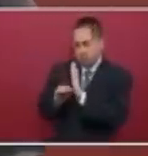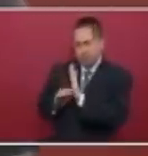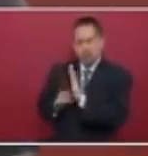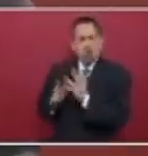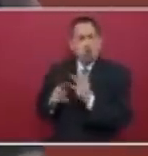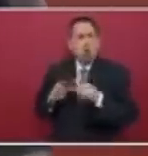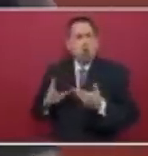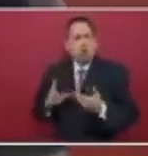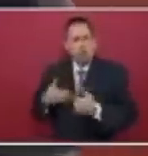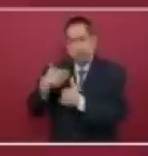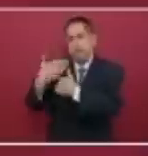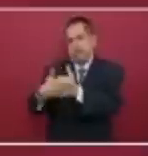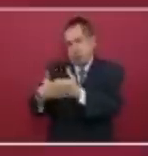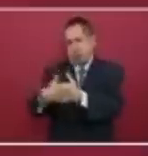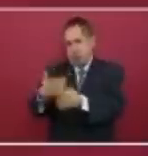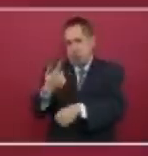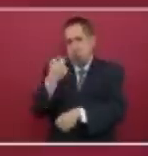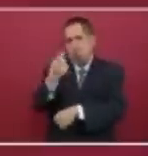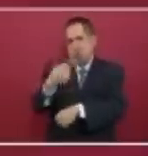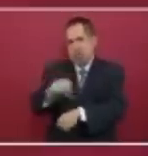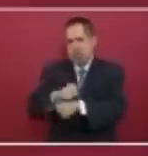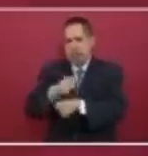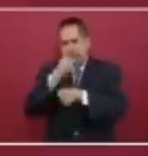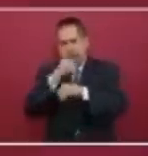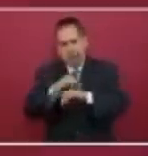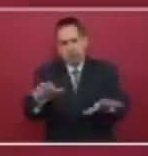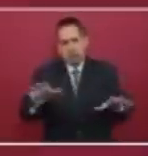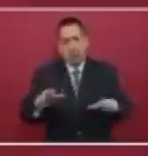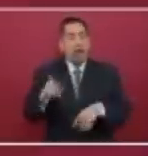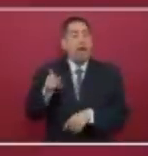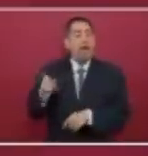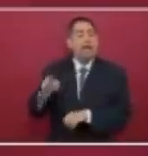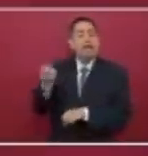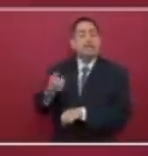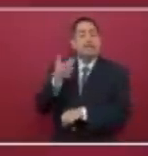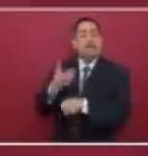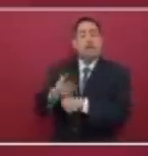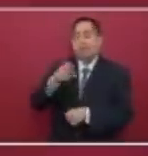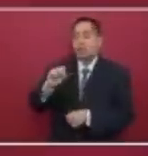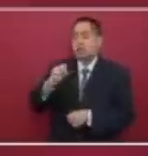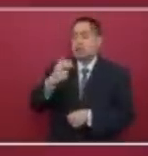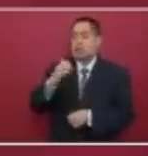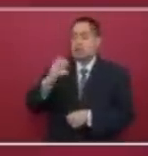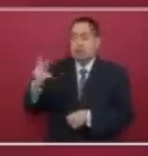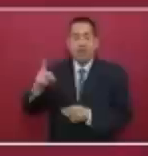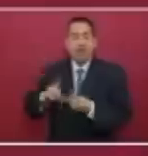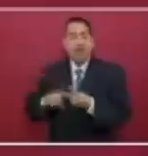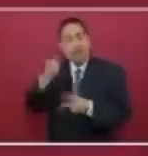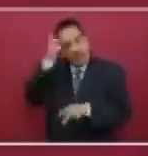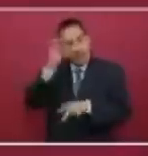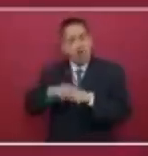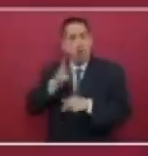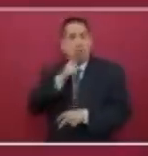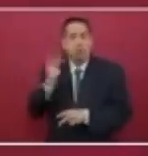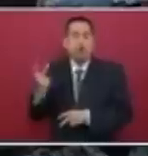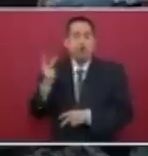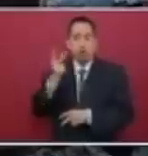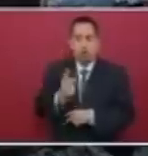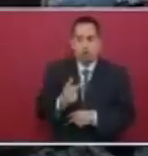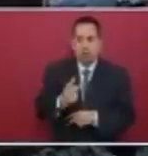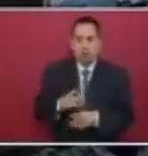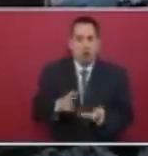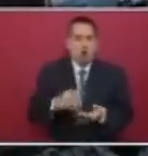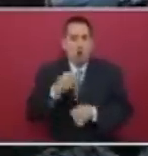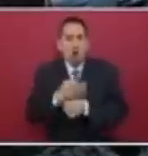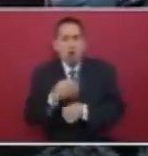a conocer la semana próxima el secretario de hacienda y el director de pemex entonces no puede